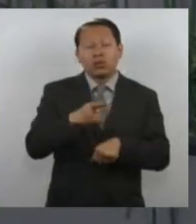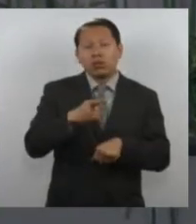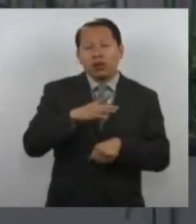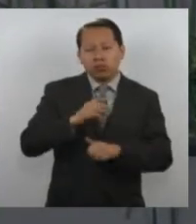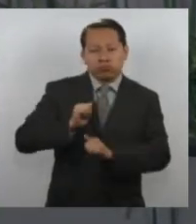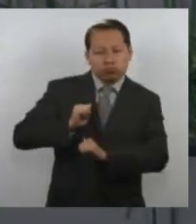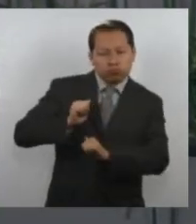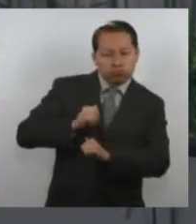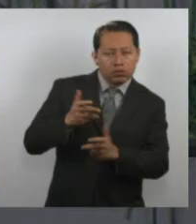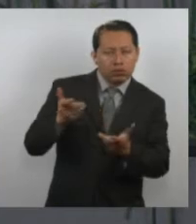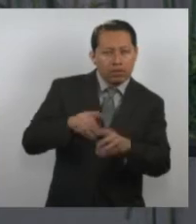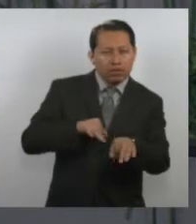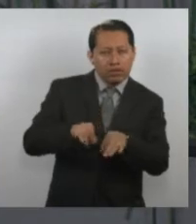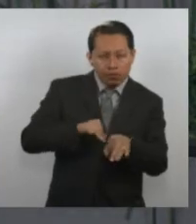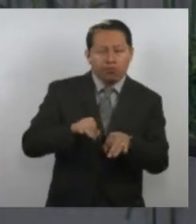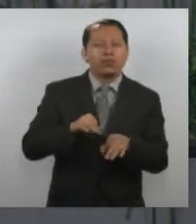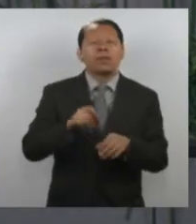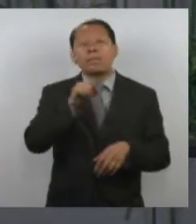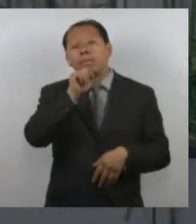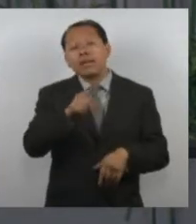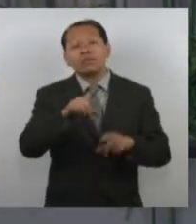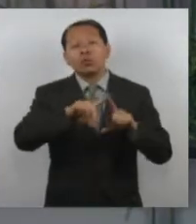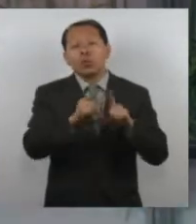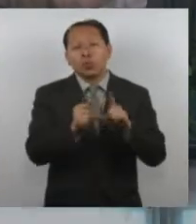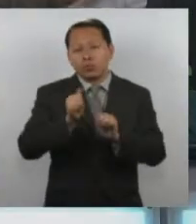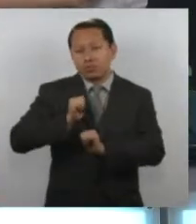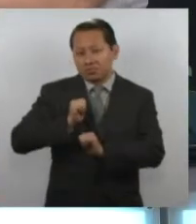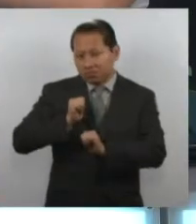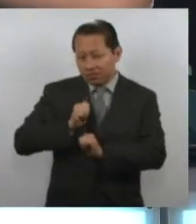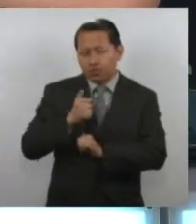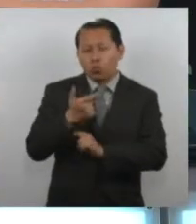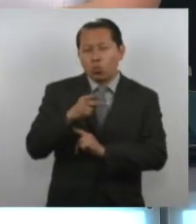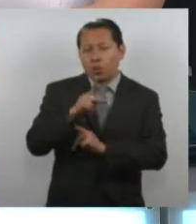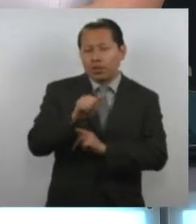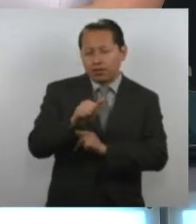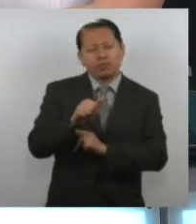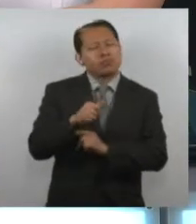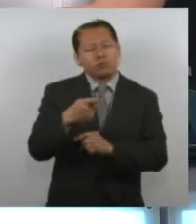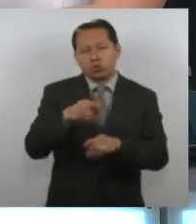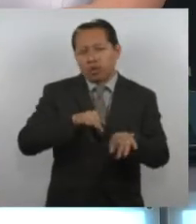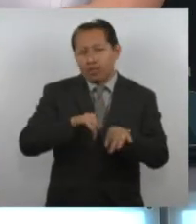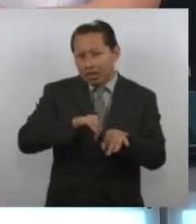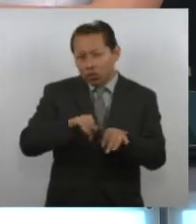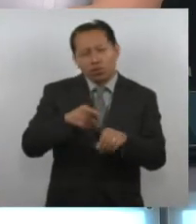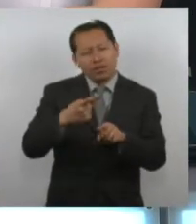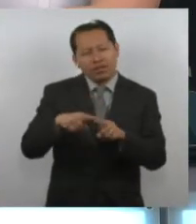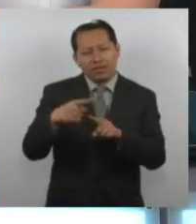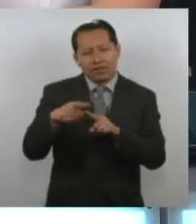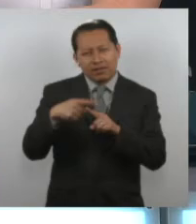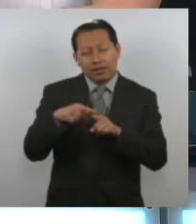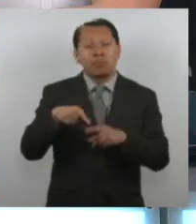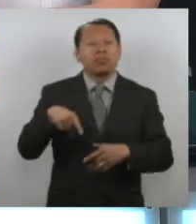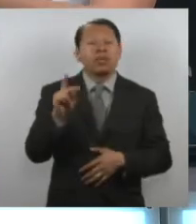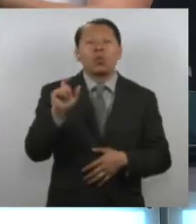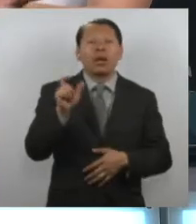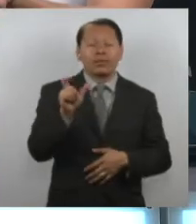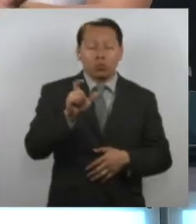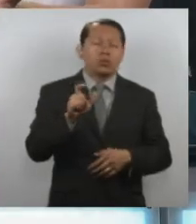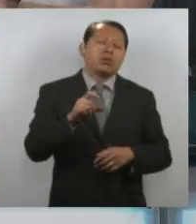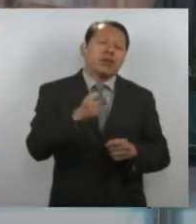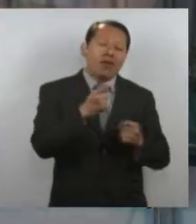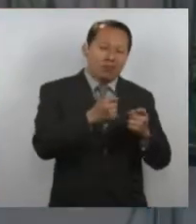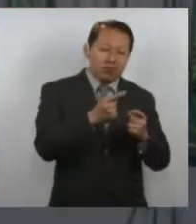Armadas hacen su trabajo, la Guardia Nacional hace su trabajo en detener a los delincuentes. Pero apenas se presentan ante un juez,